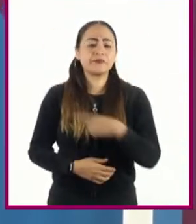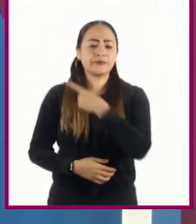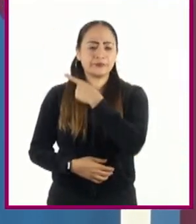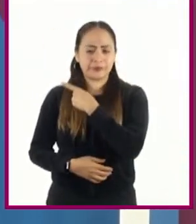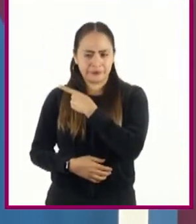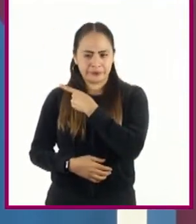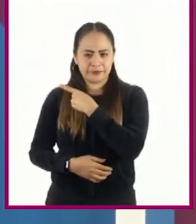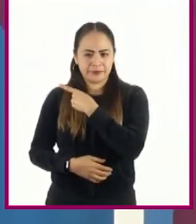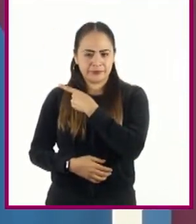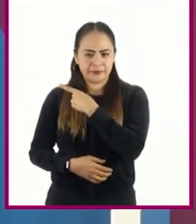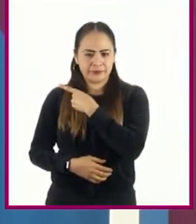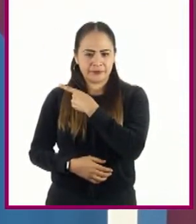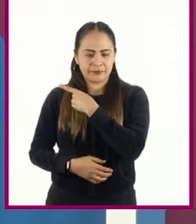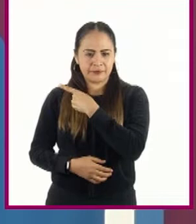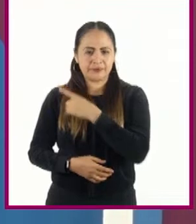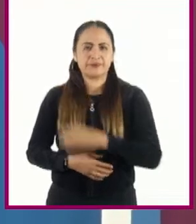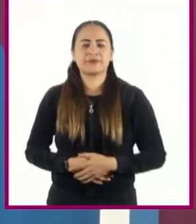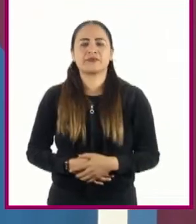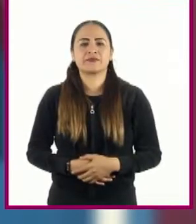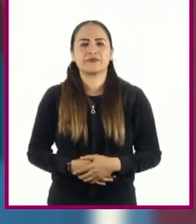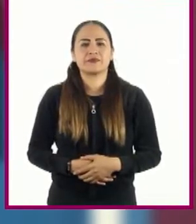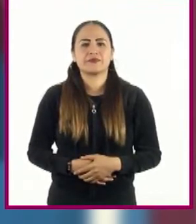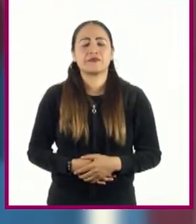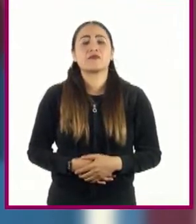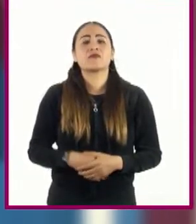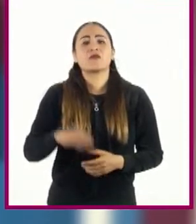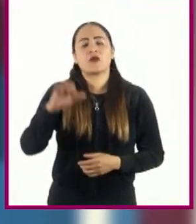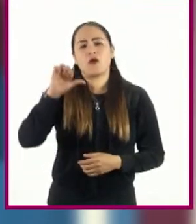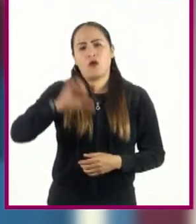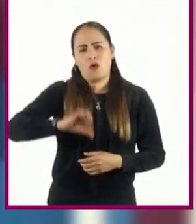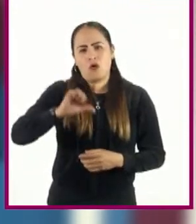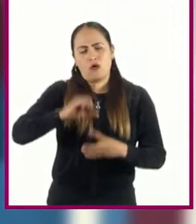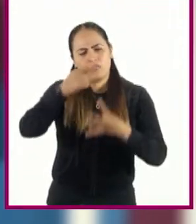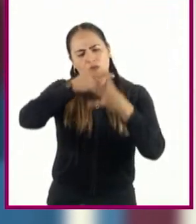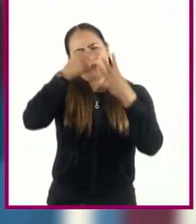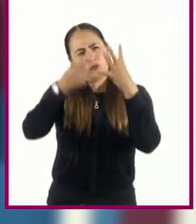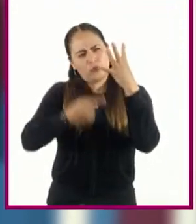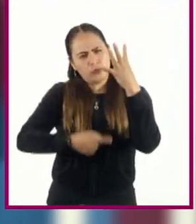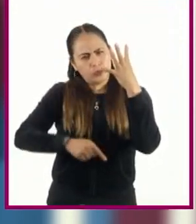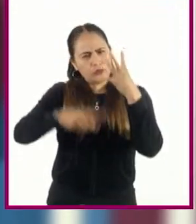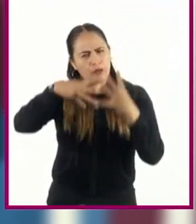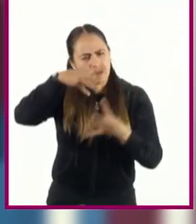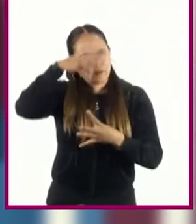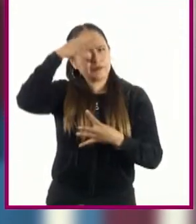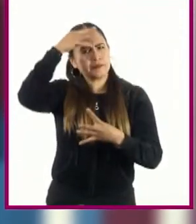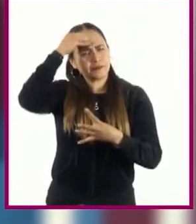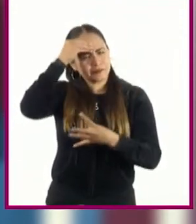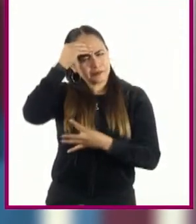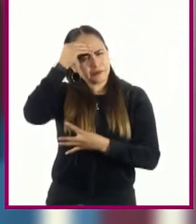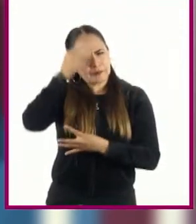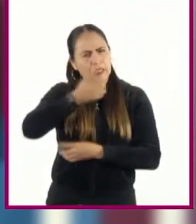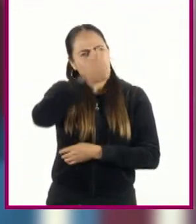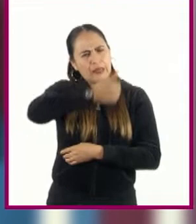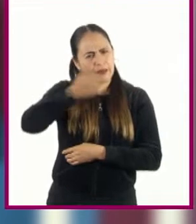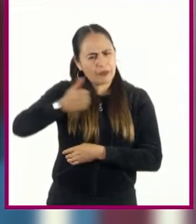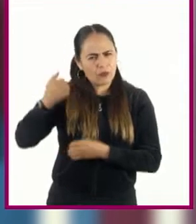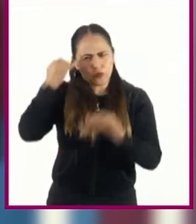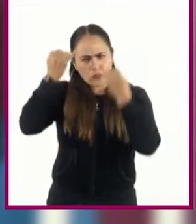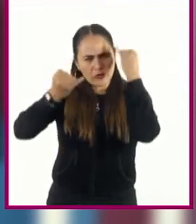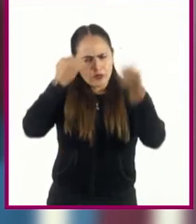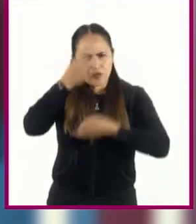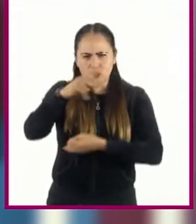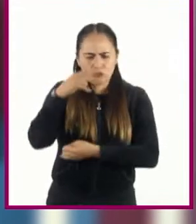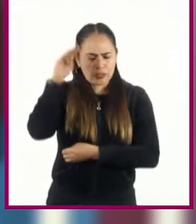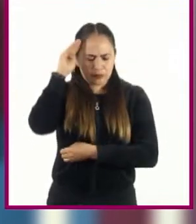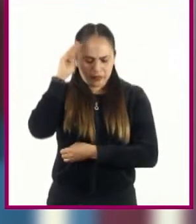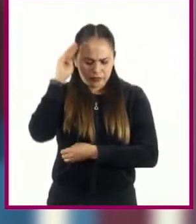educación para la paz en mi salón de clases? En él abordaremos elementos que les permitirán analizar sus ideas, conductas